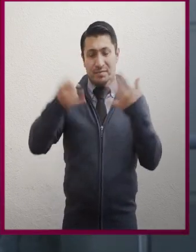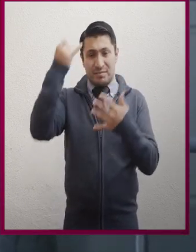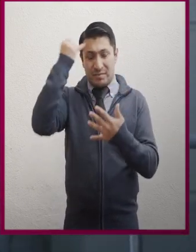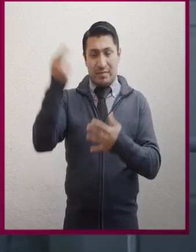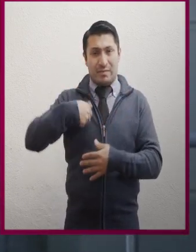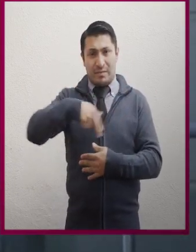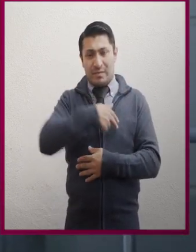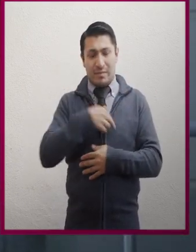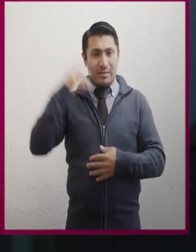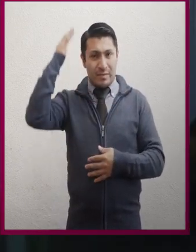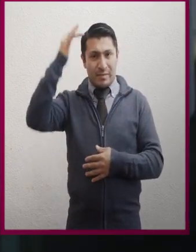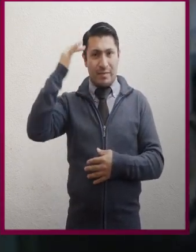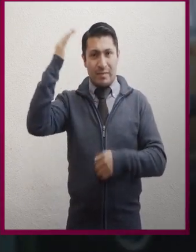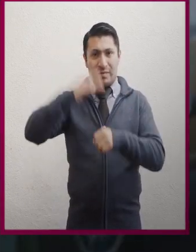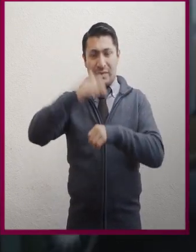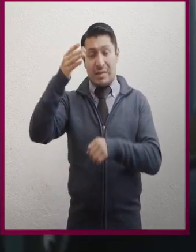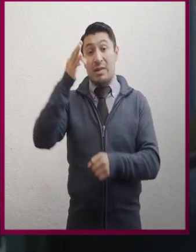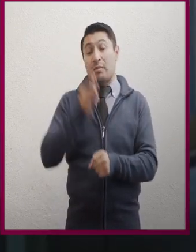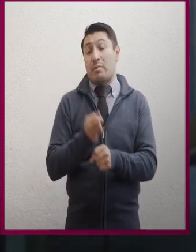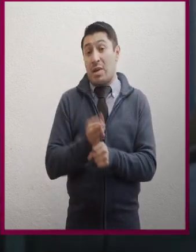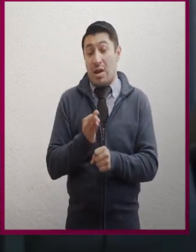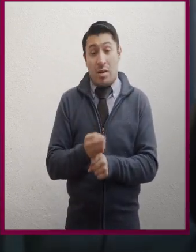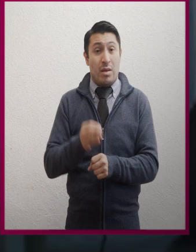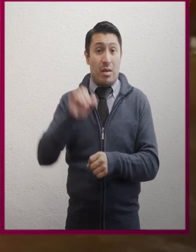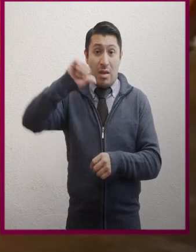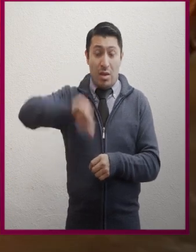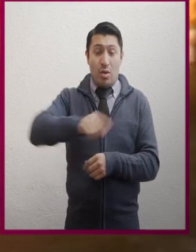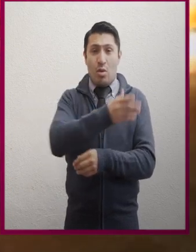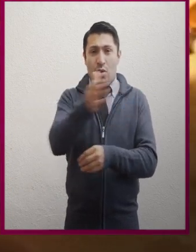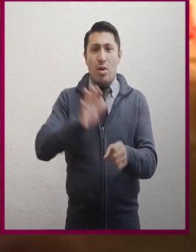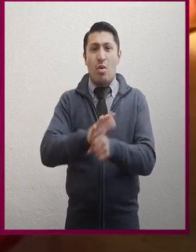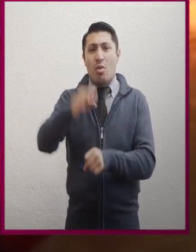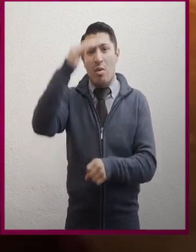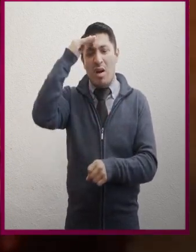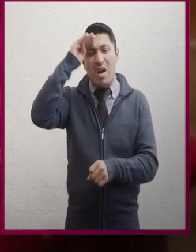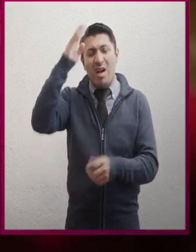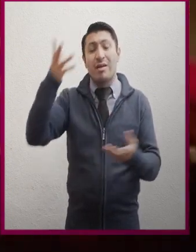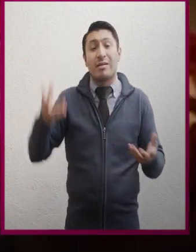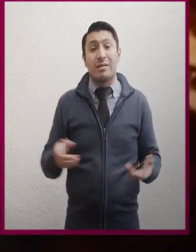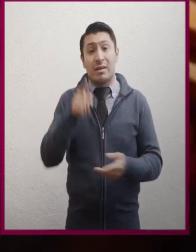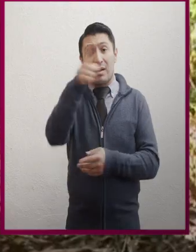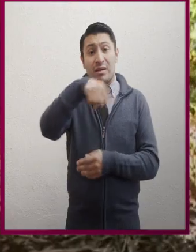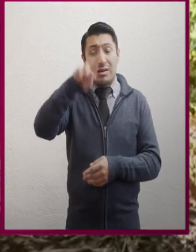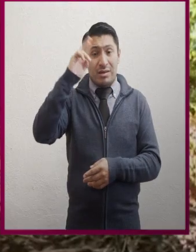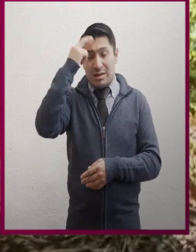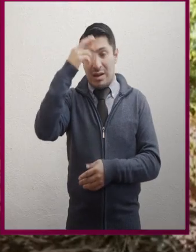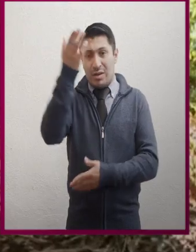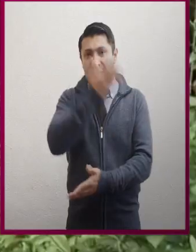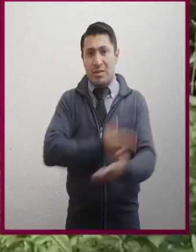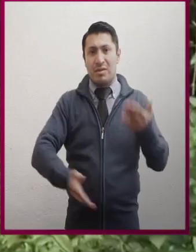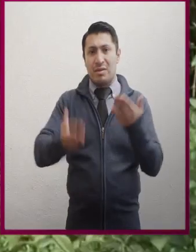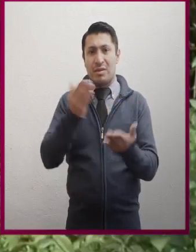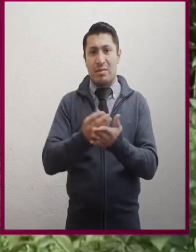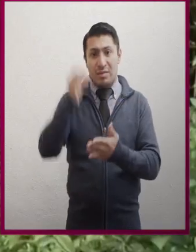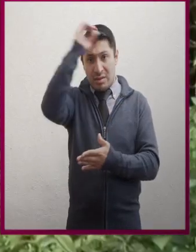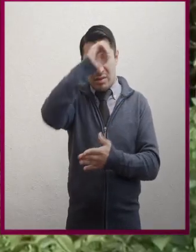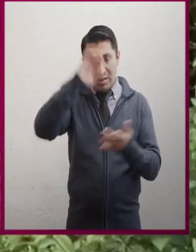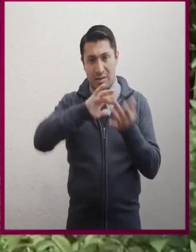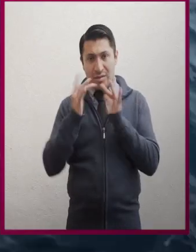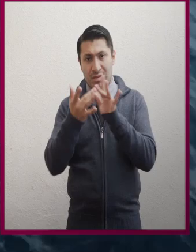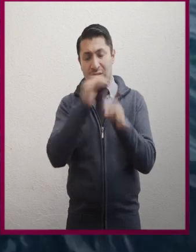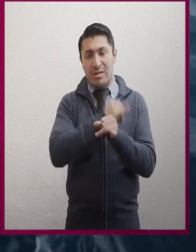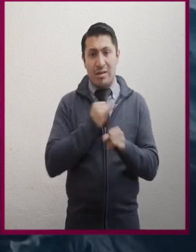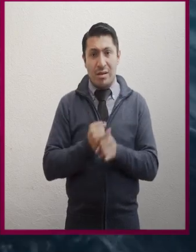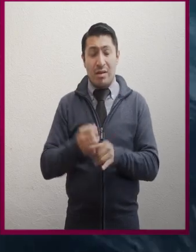lo pronto, hoy, ¿ustedes qué piensan? Recuerden compartirnos sus comentarios en redes sociales. Nos importa mucho conocer su